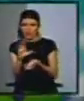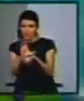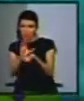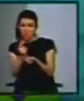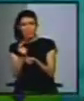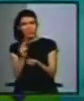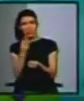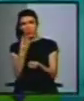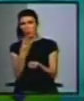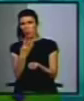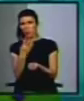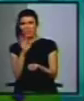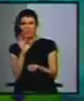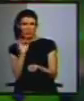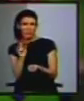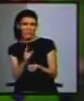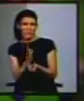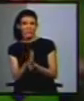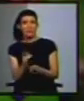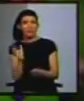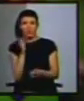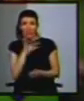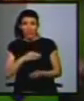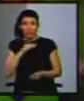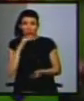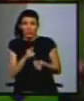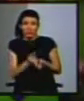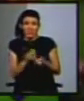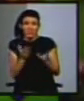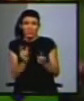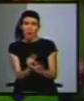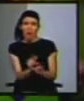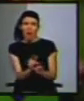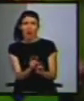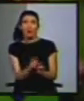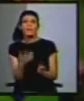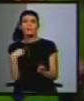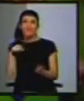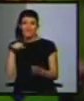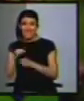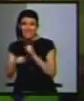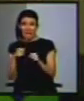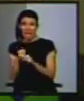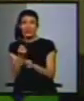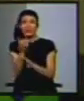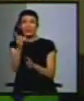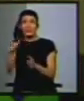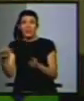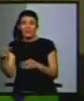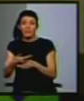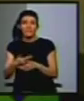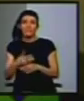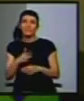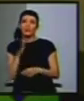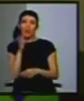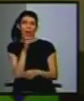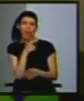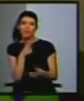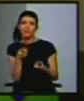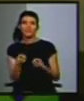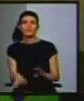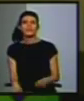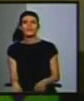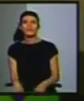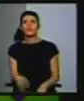pesos. Y no tuvimos la cantidad suficiente para la demanda que había. Entonces quedaron, desgraciadamente, este año muchos clientes insatisfechos. Encontrar a María fue como hallar